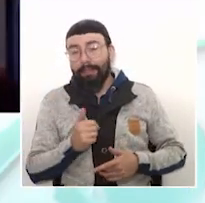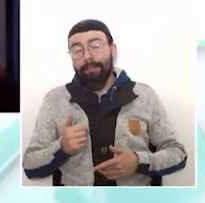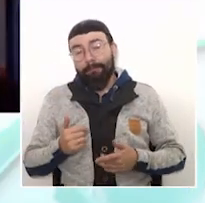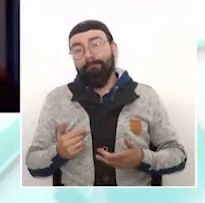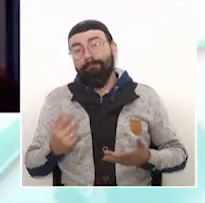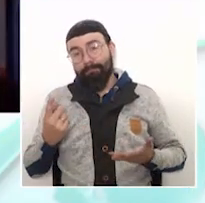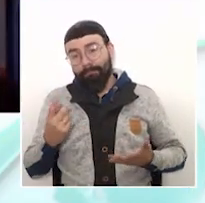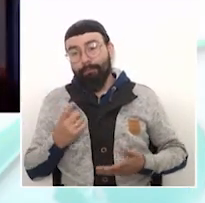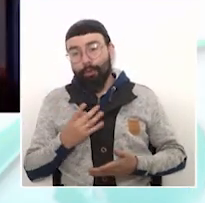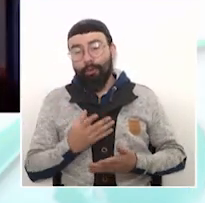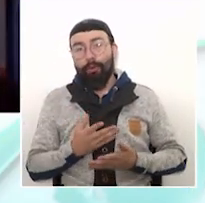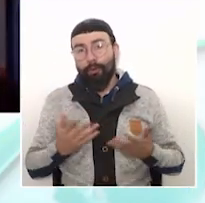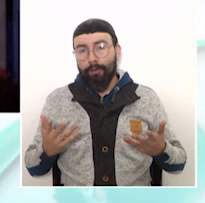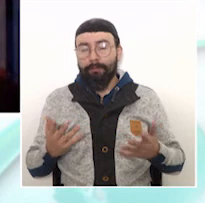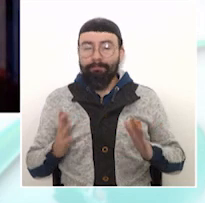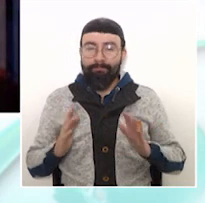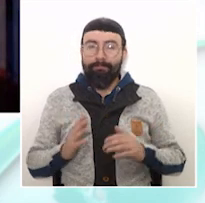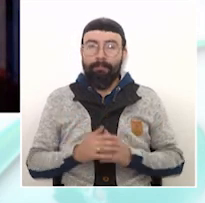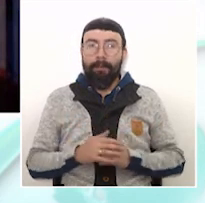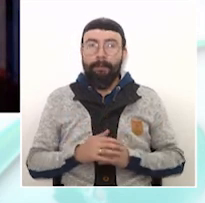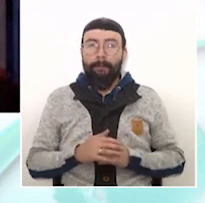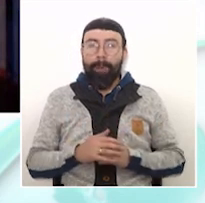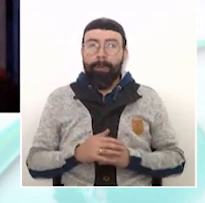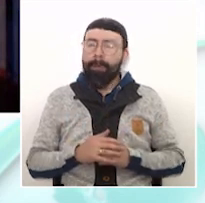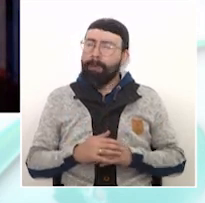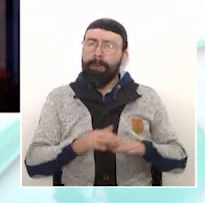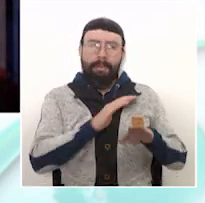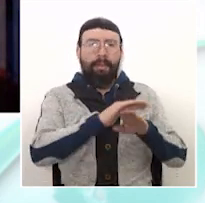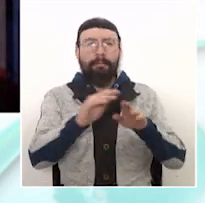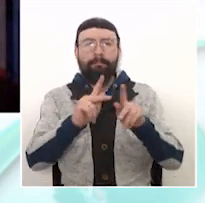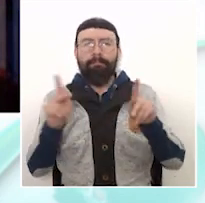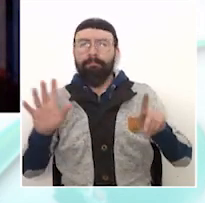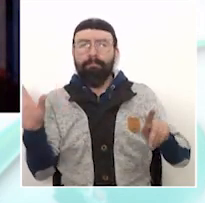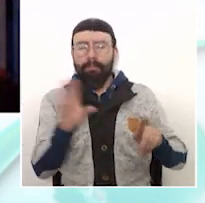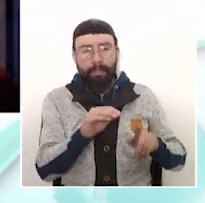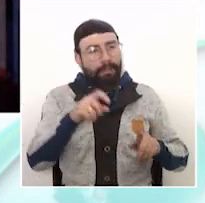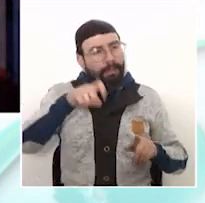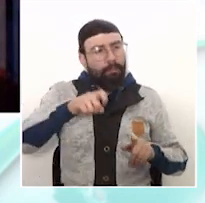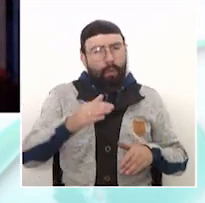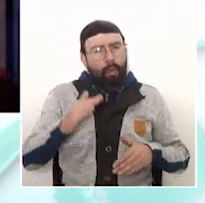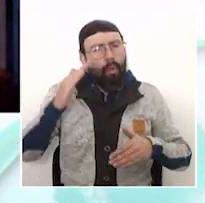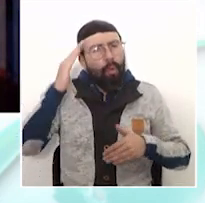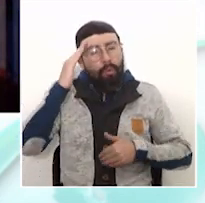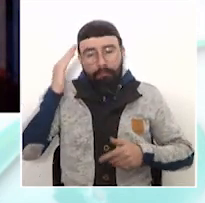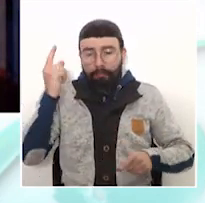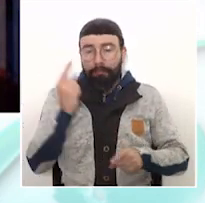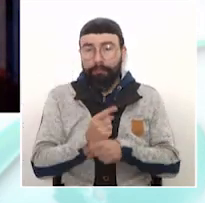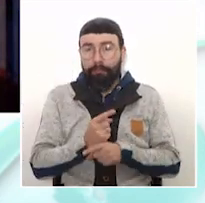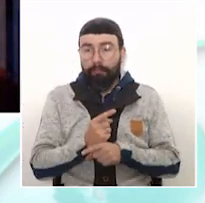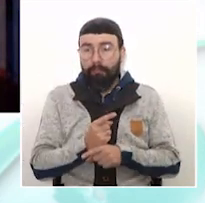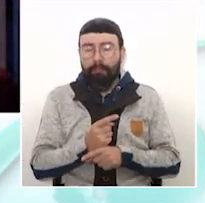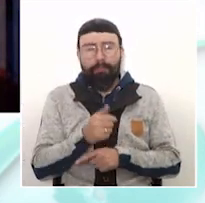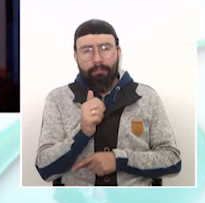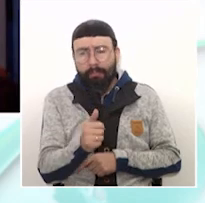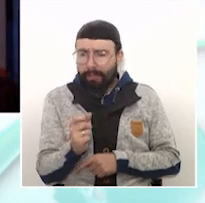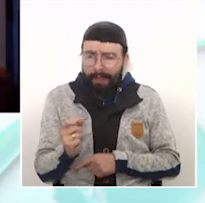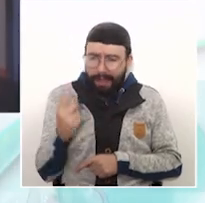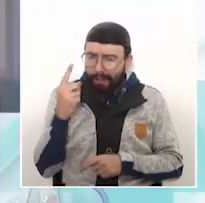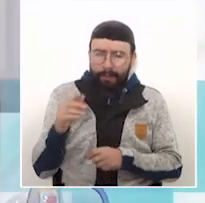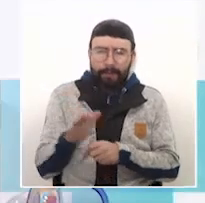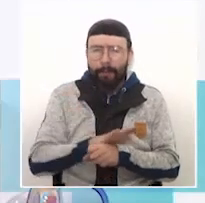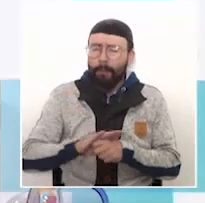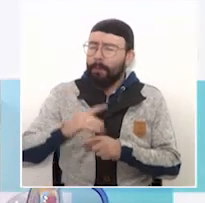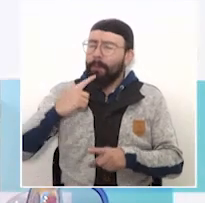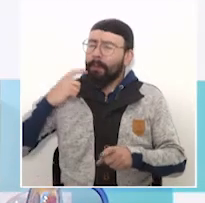Bueno, la invitación para todas las personas es que nos hagamos conscientes de esto y si estamos pasando por una situación